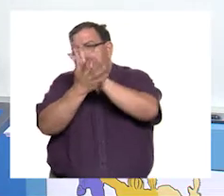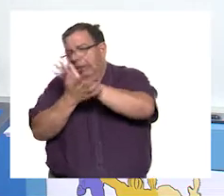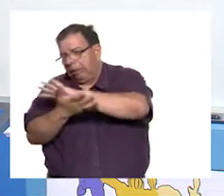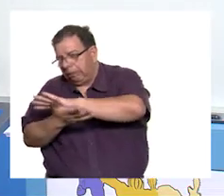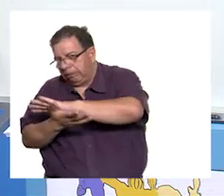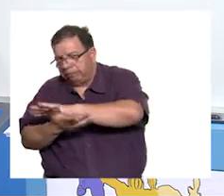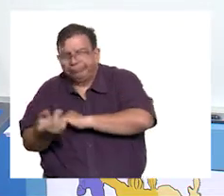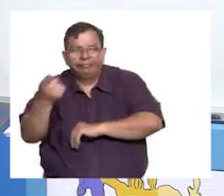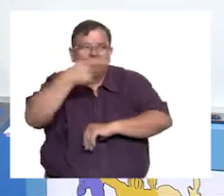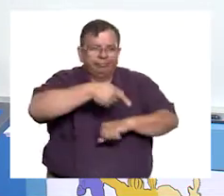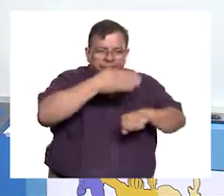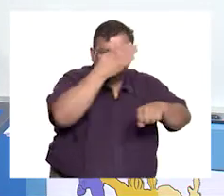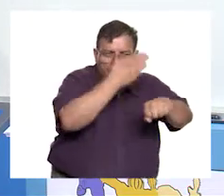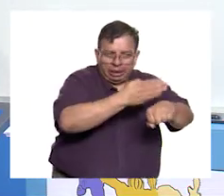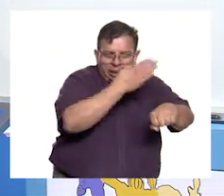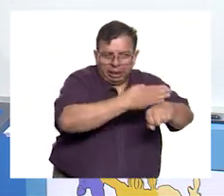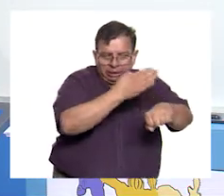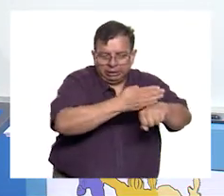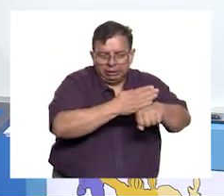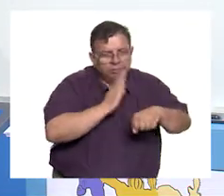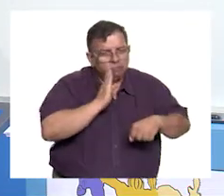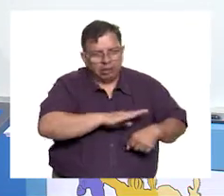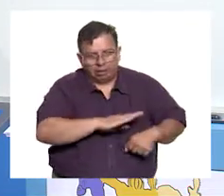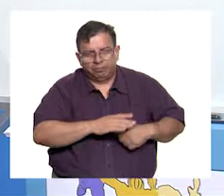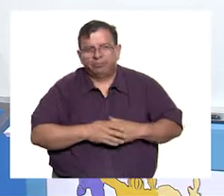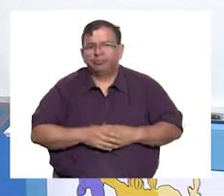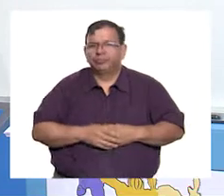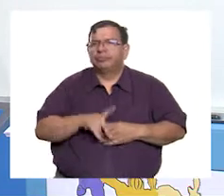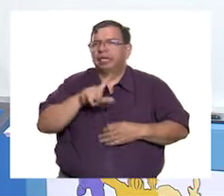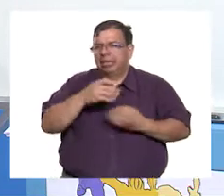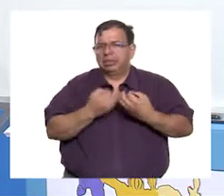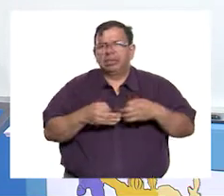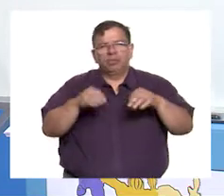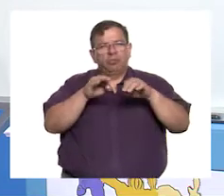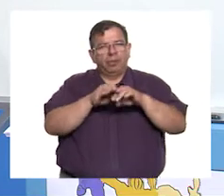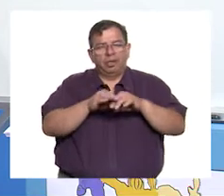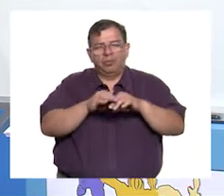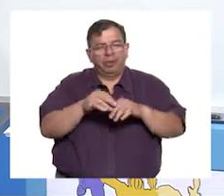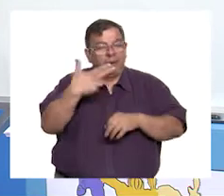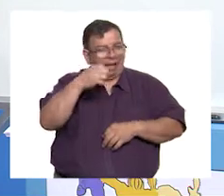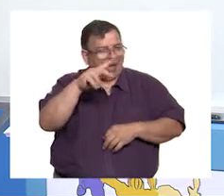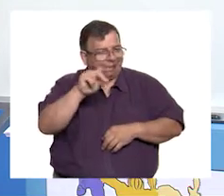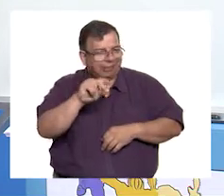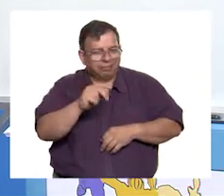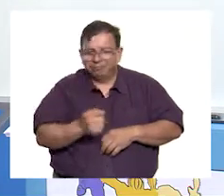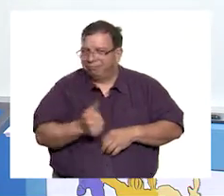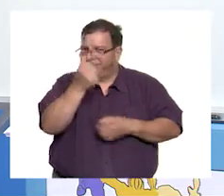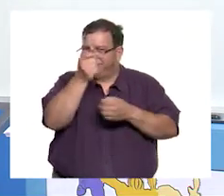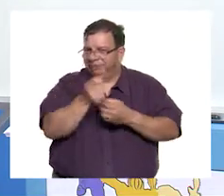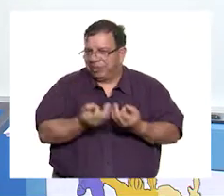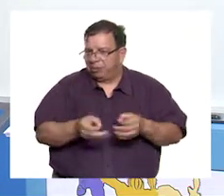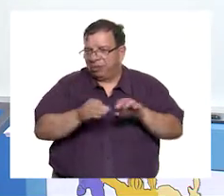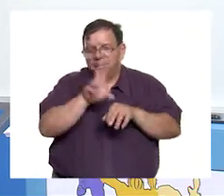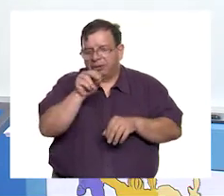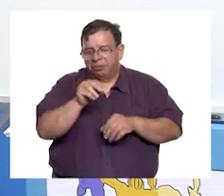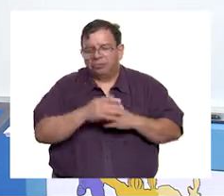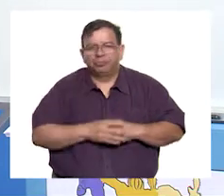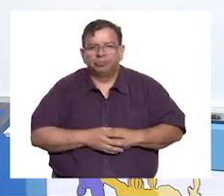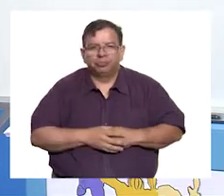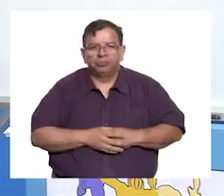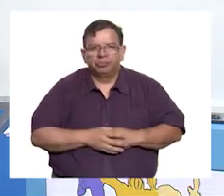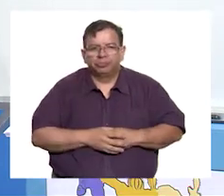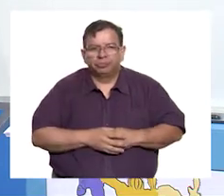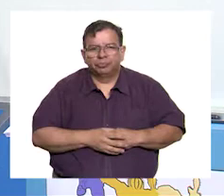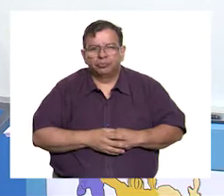a quienes le hacen daño. Es importante, pero no es precisamente la protagonista. Este papel